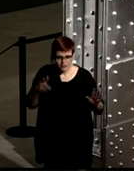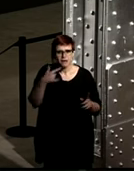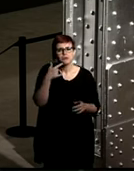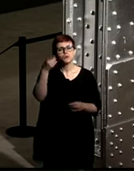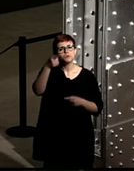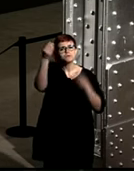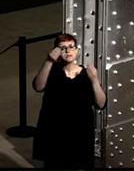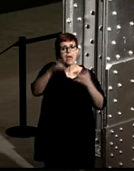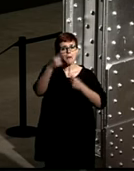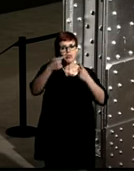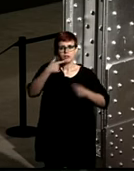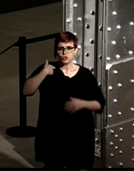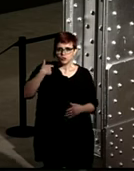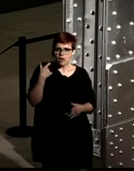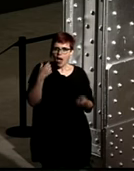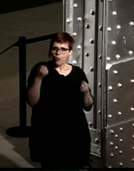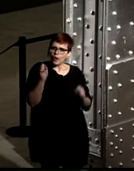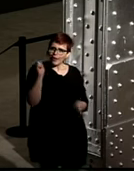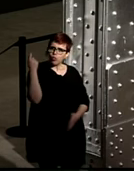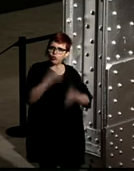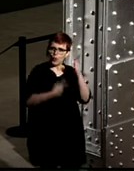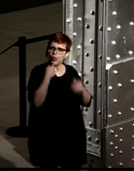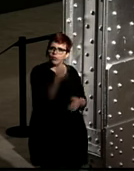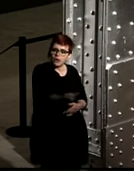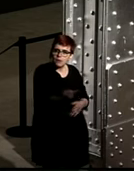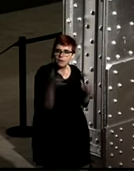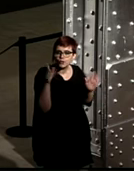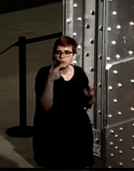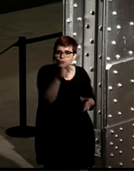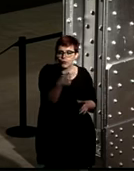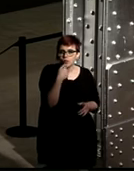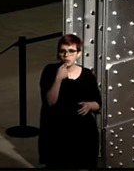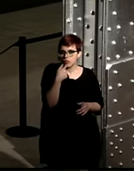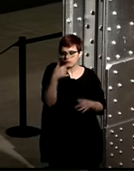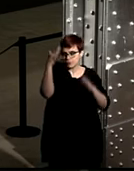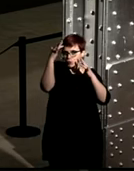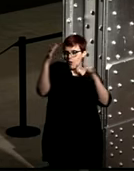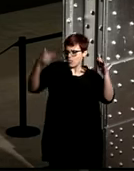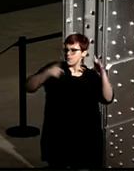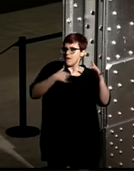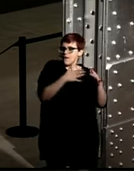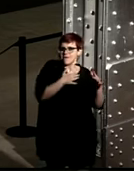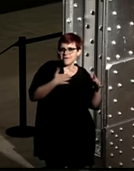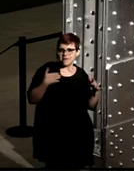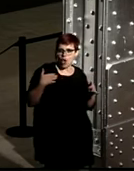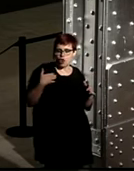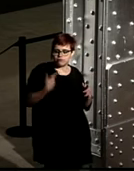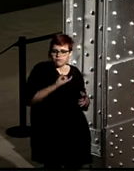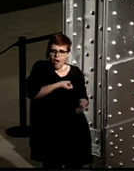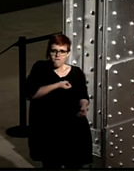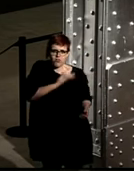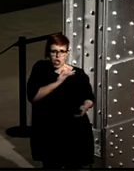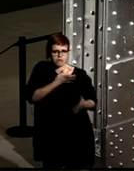duro que sea, hay gente que no vale para lo que podría ser su sueño, como si alguien quiere ser, por vocación desde pequeño ha querido